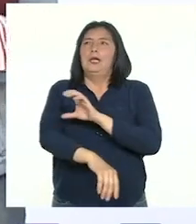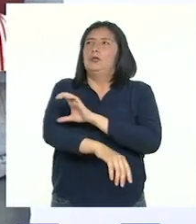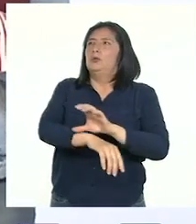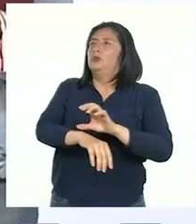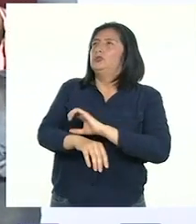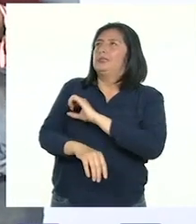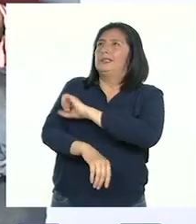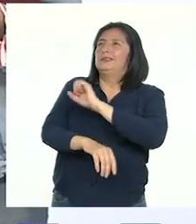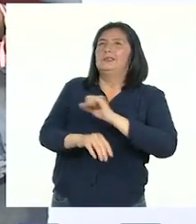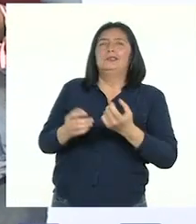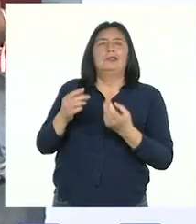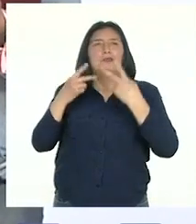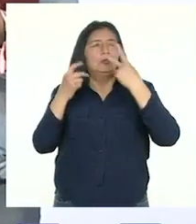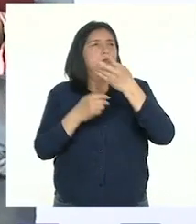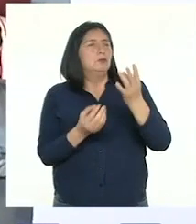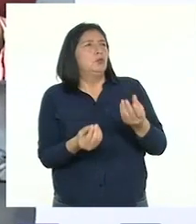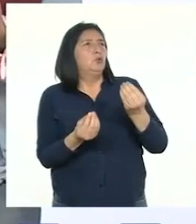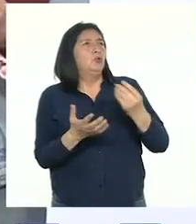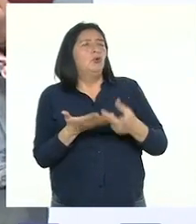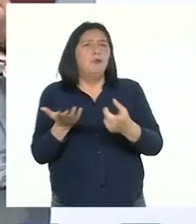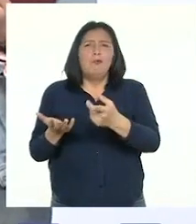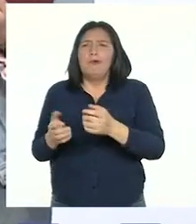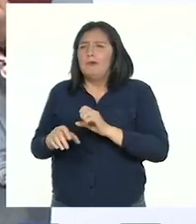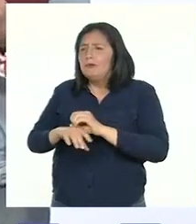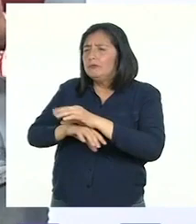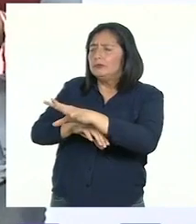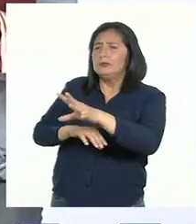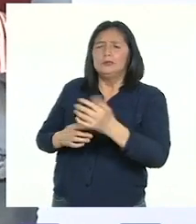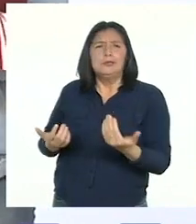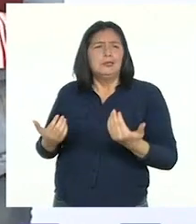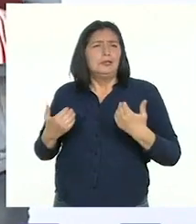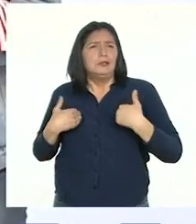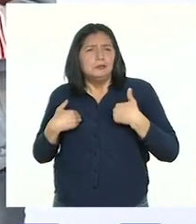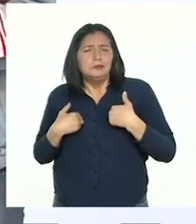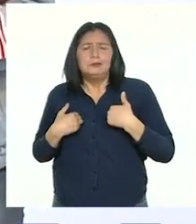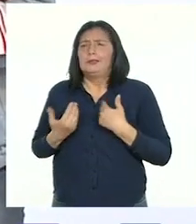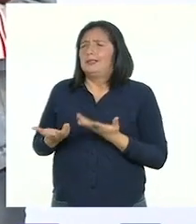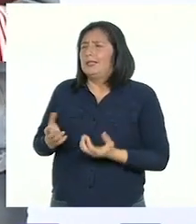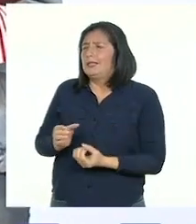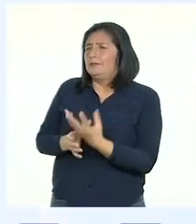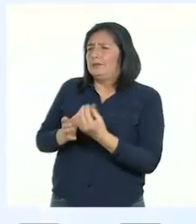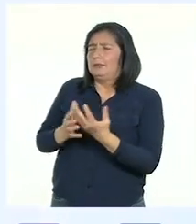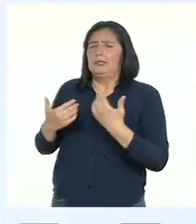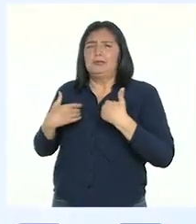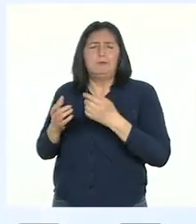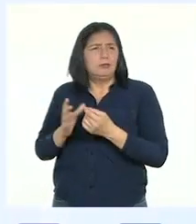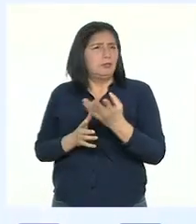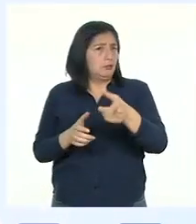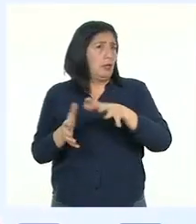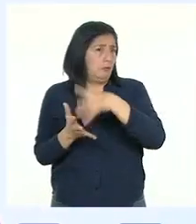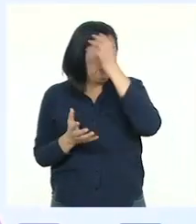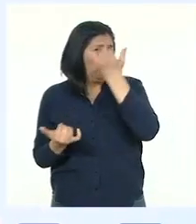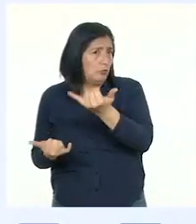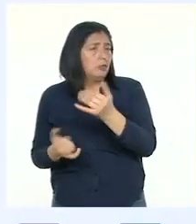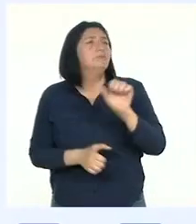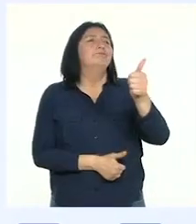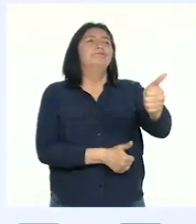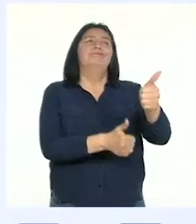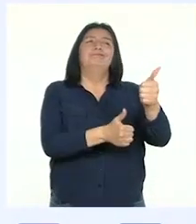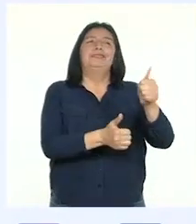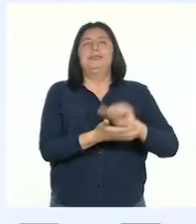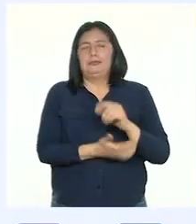vida de los seres vivos, plantas, animales y humanos. Es todo lo que hemos aprendido hoy en la investigación. Muy bien,